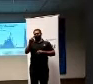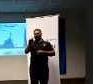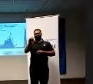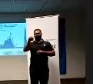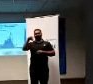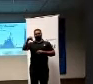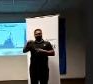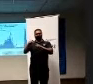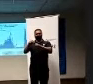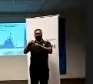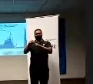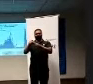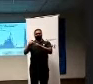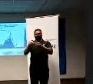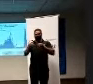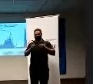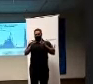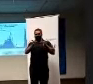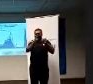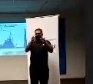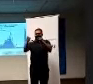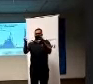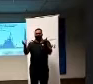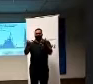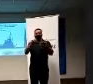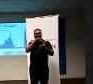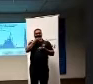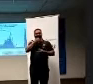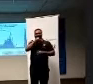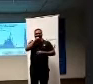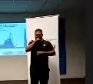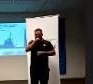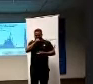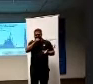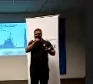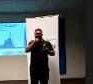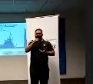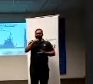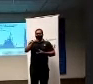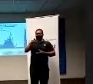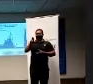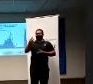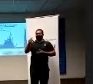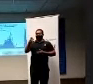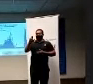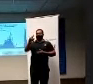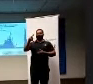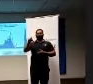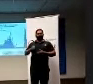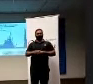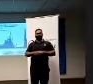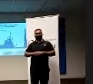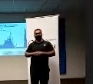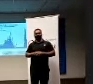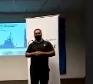va a ir apareciendo. O sea que vamos a tener también otro tipo de virus que van a causar también problemas respiratorios, como